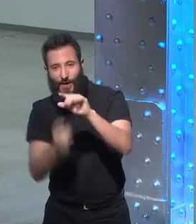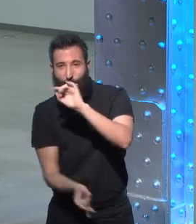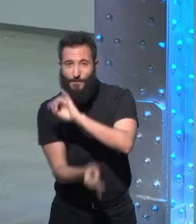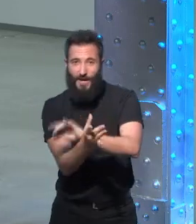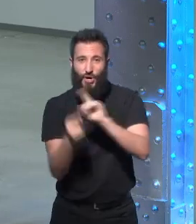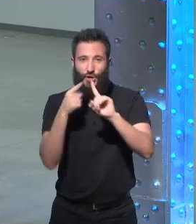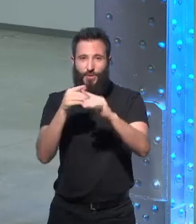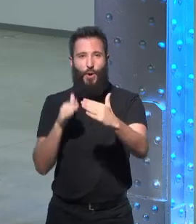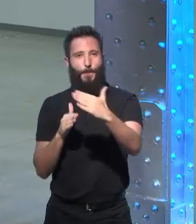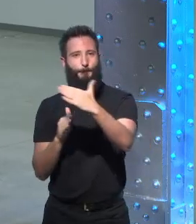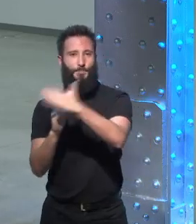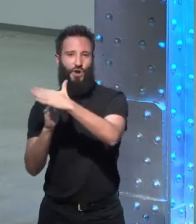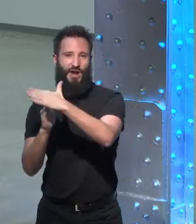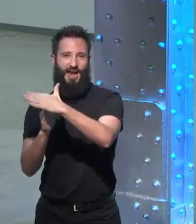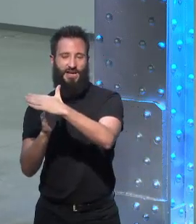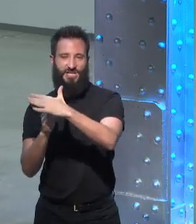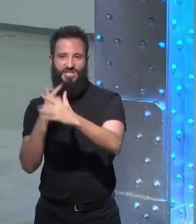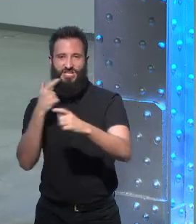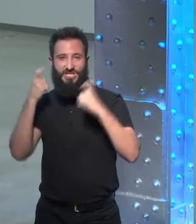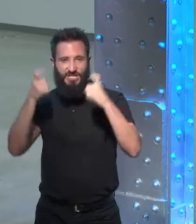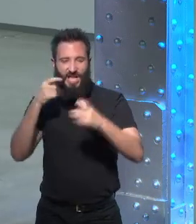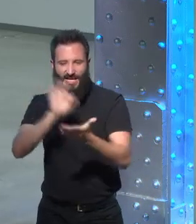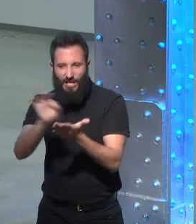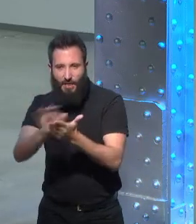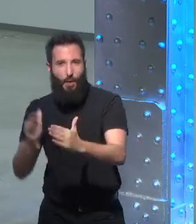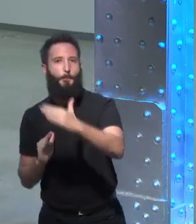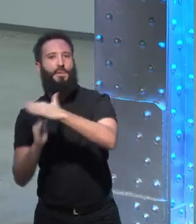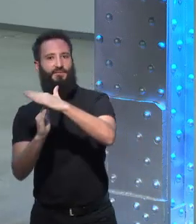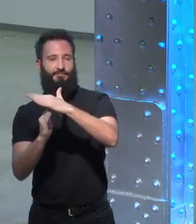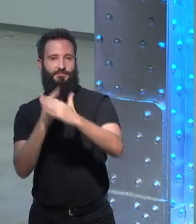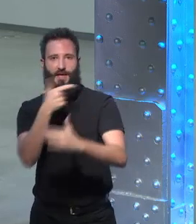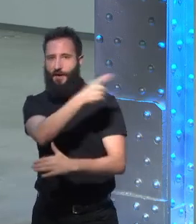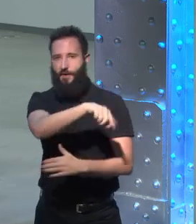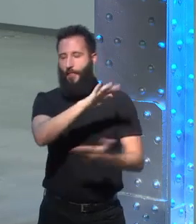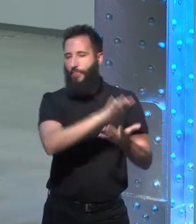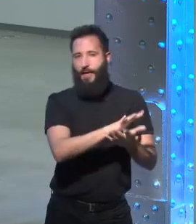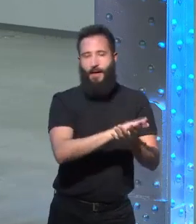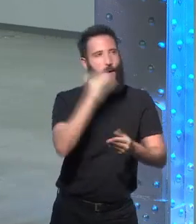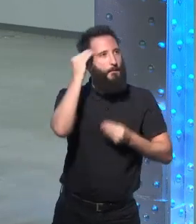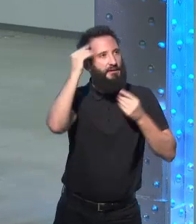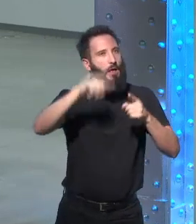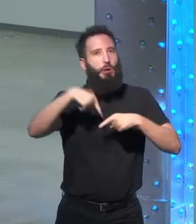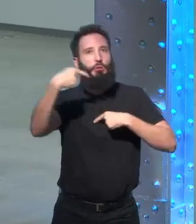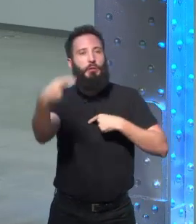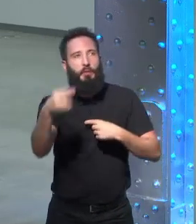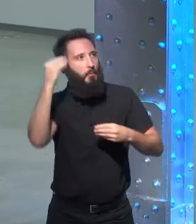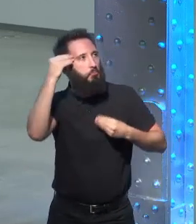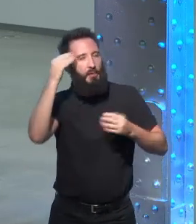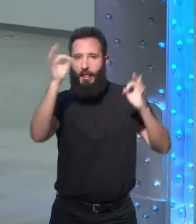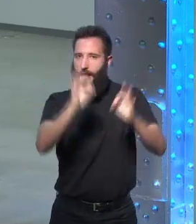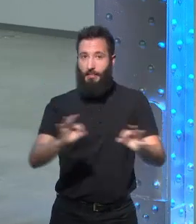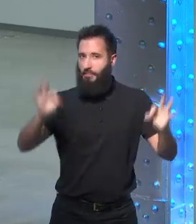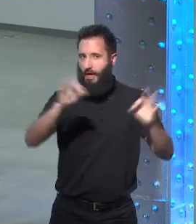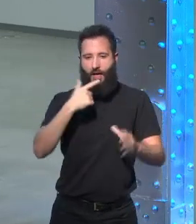utilizarlos para bloquear, en este caso, un ataque de denegación de servicio. Ellos tranquilamente, sin pensar las consecuencias que tenía,